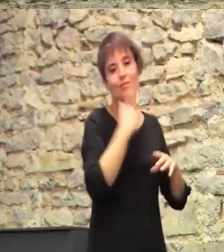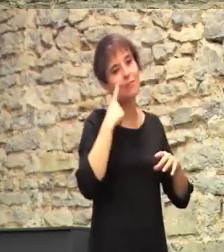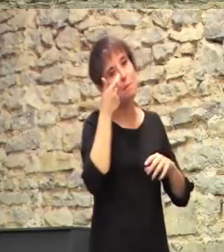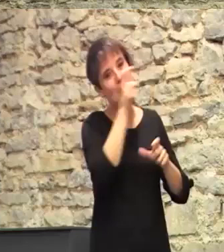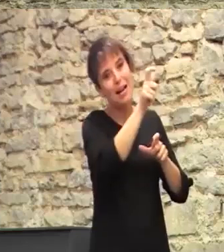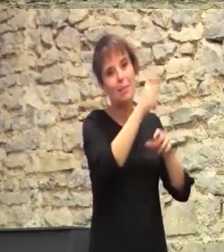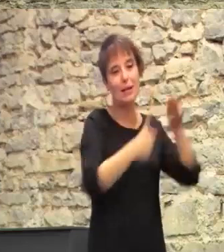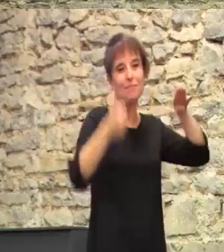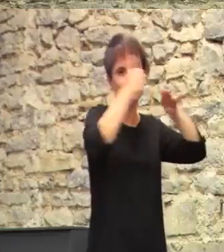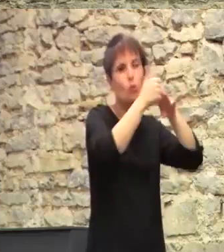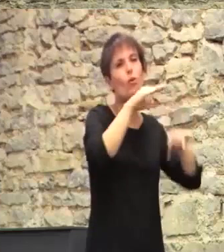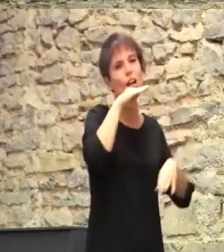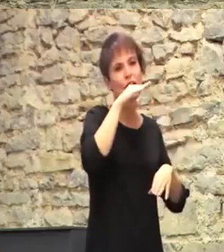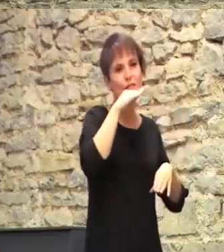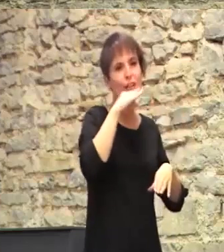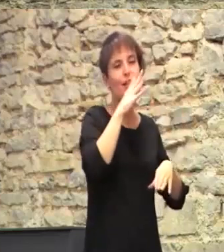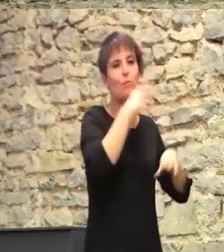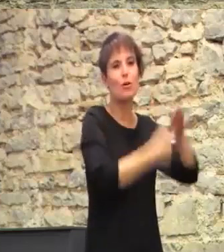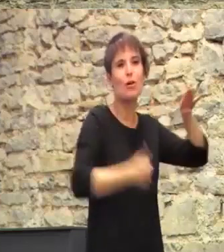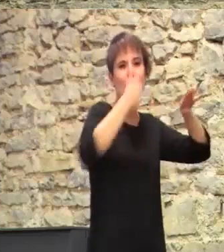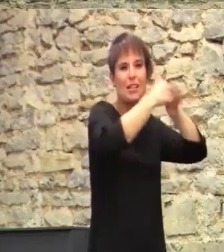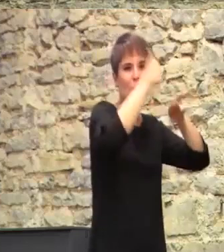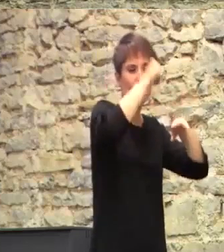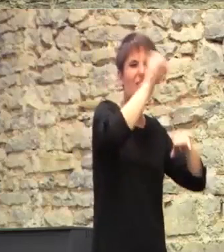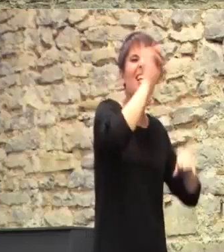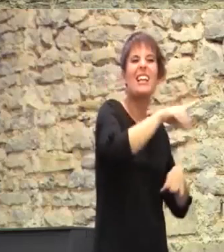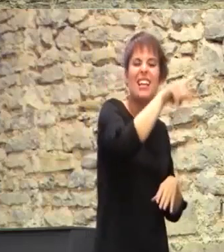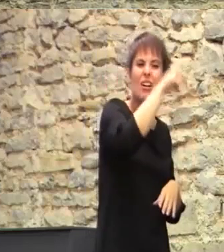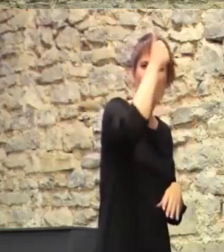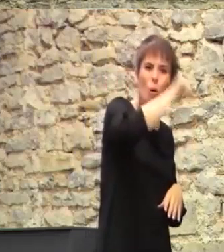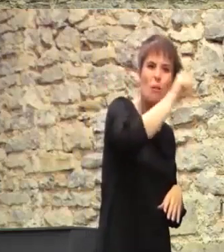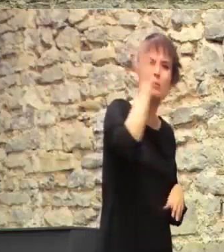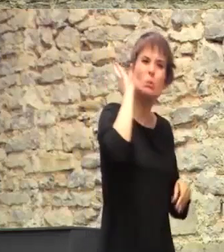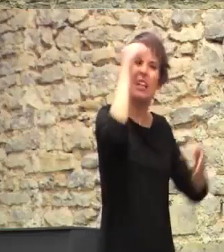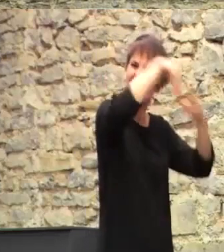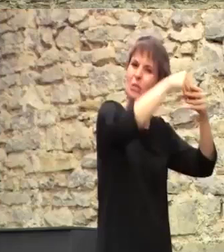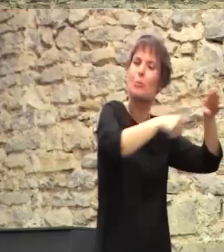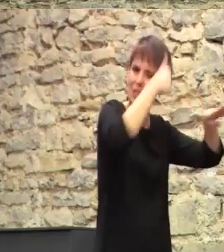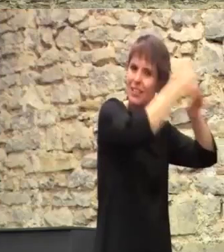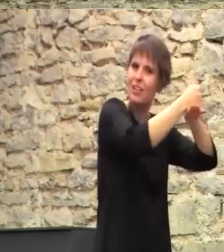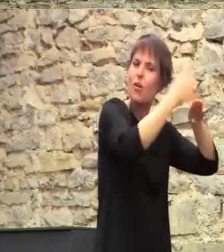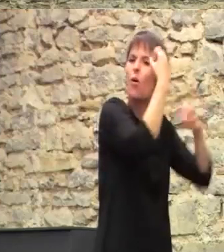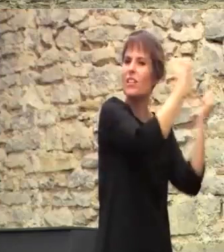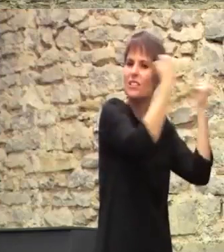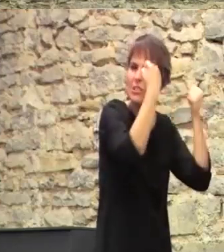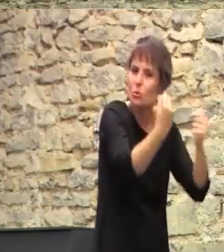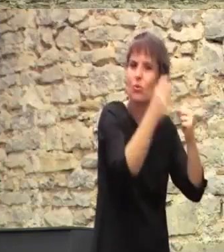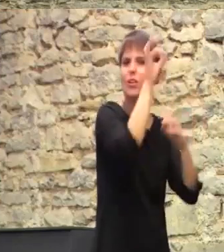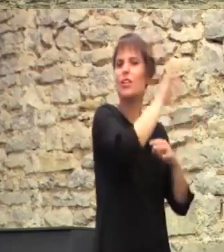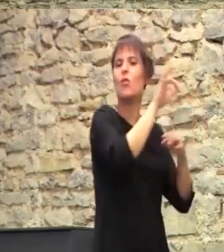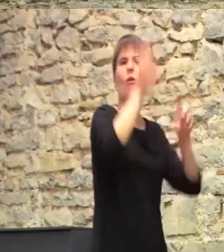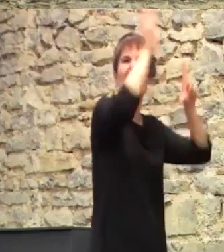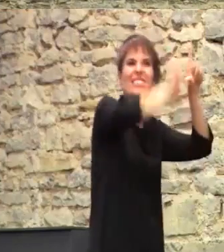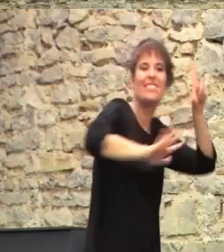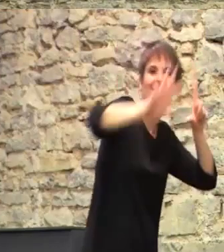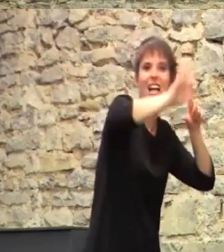patriarcado tampoco enfada porque en el patriarcado no se sabe de quién hablamos hablamos de los hombres hablamos de las instituciones hablamos del